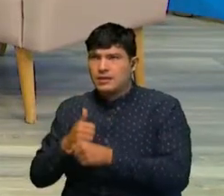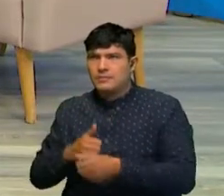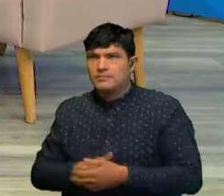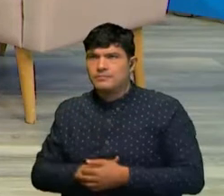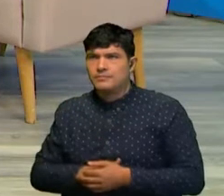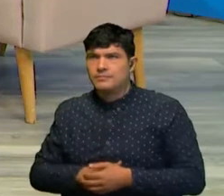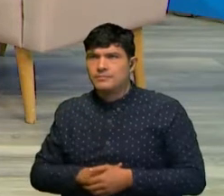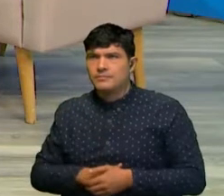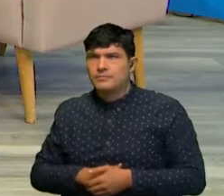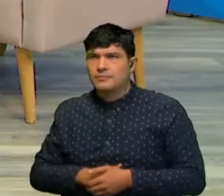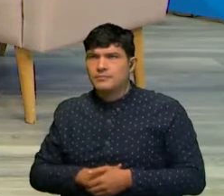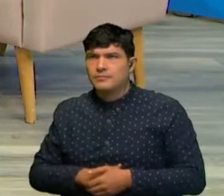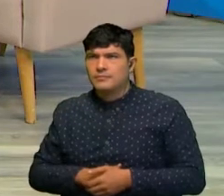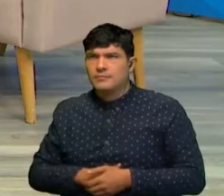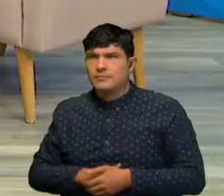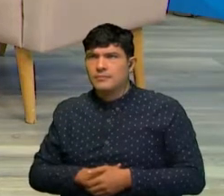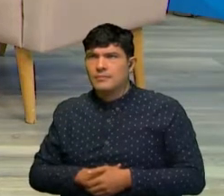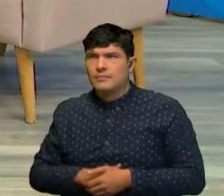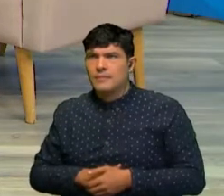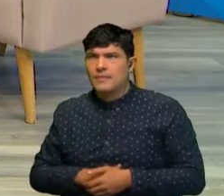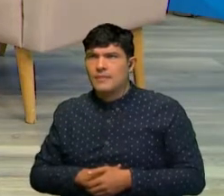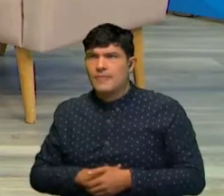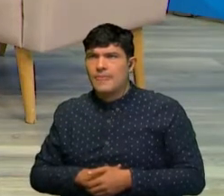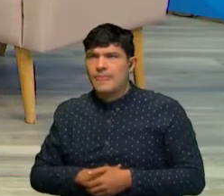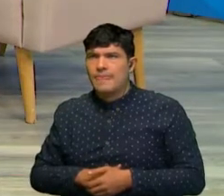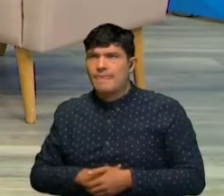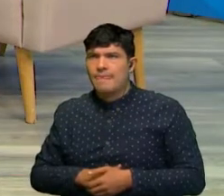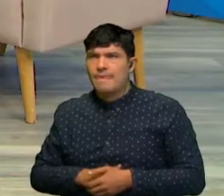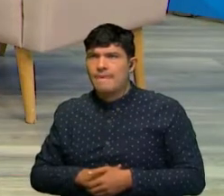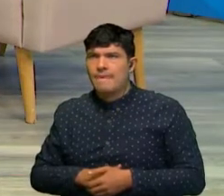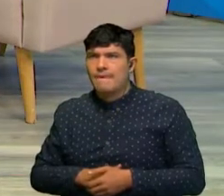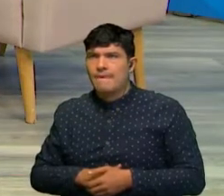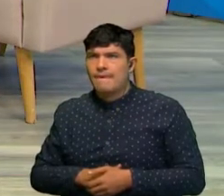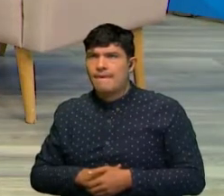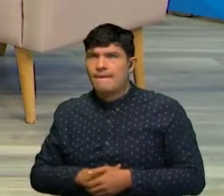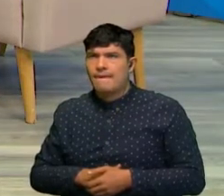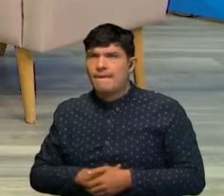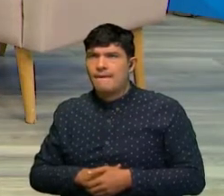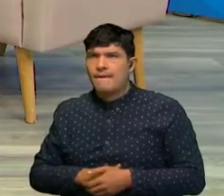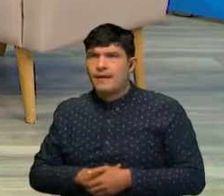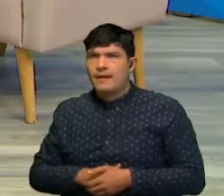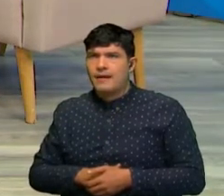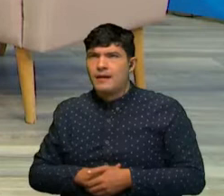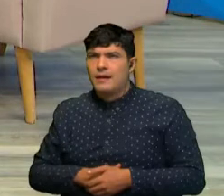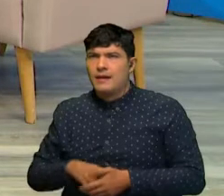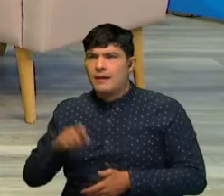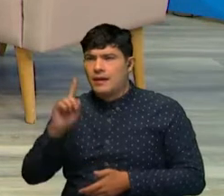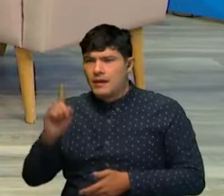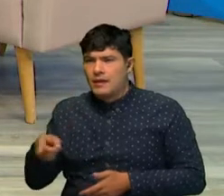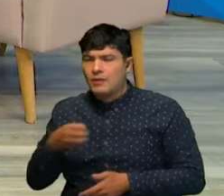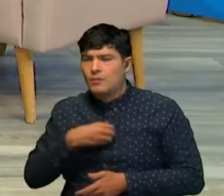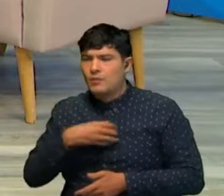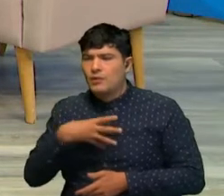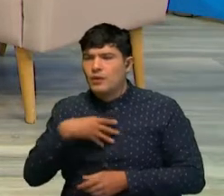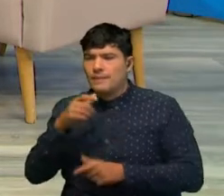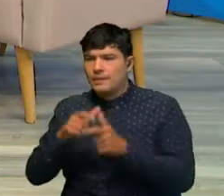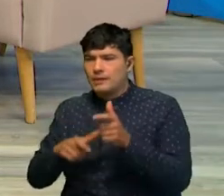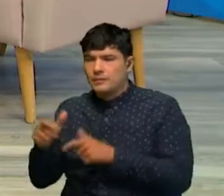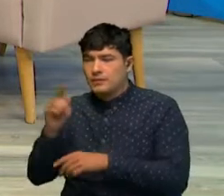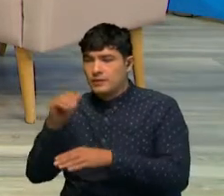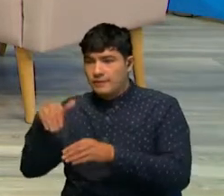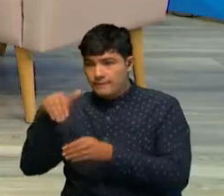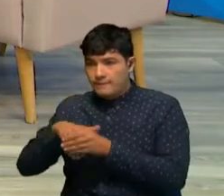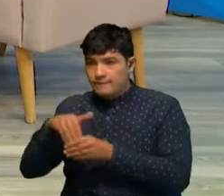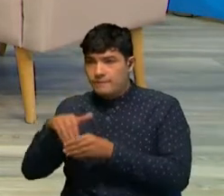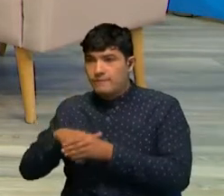ya cuando llega eso nunca al lo entregan. Año 10, no, jamás. Los fondos no nunca lo entregan. O sea, ahí hay una gran oportunidad para esas personas que claro, están en el fondo